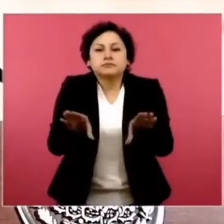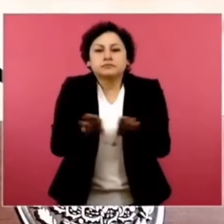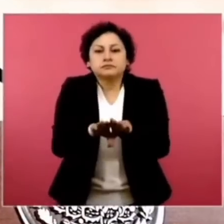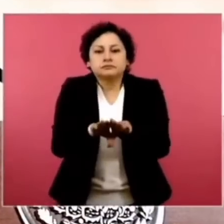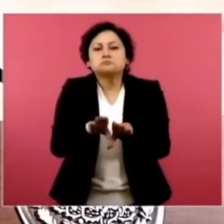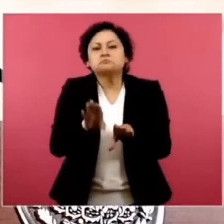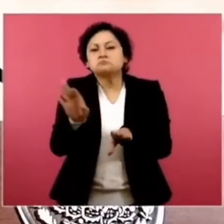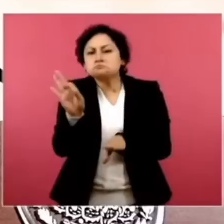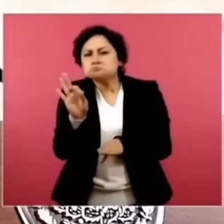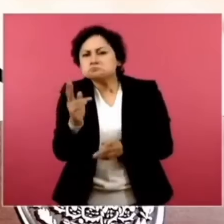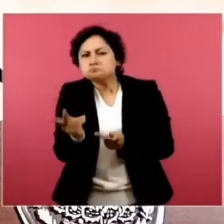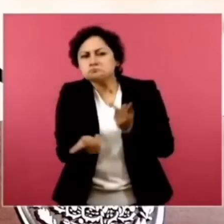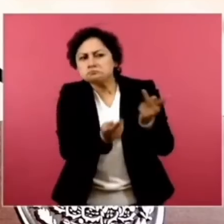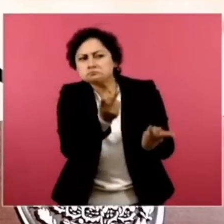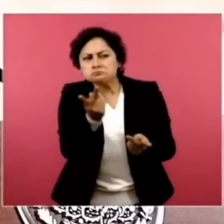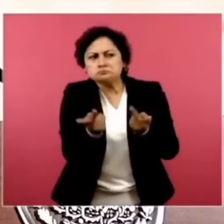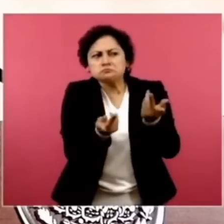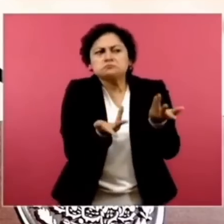Tendríamos que destinar